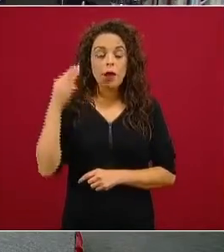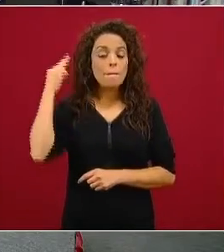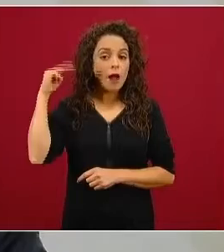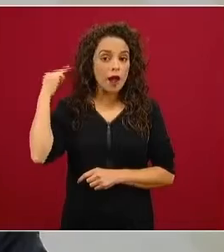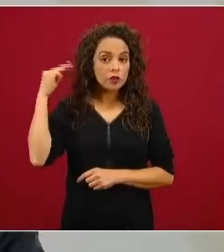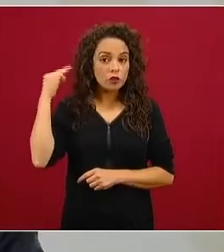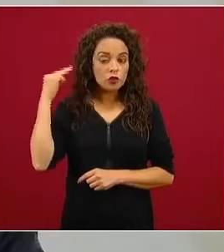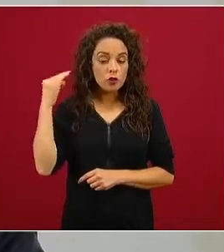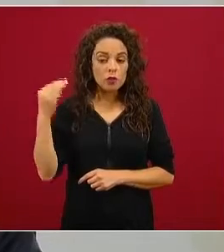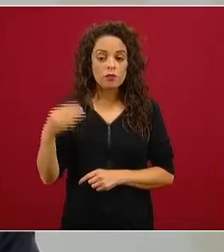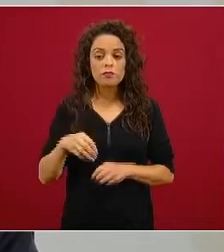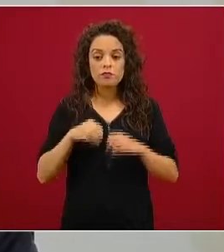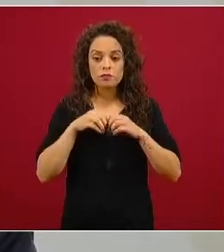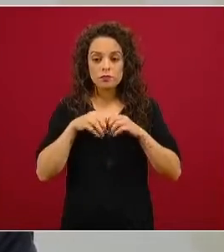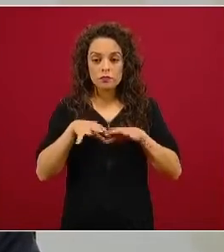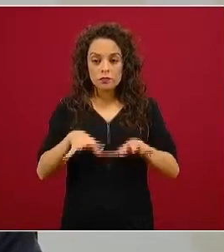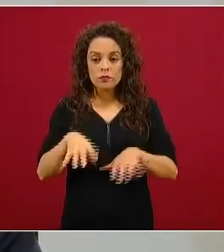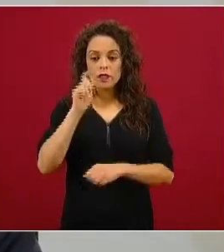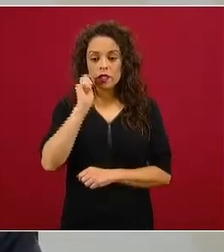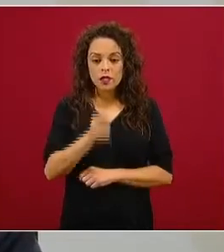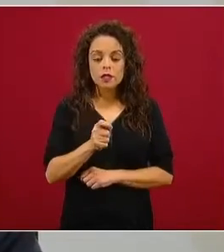algo comprobado científicamente?